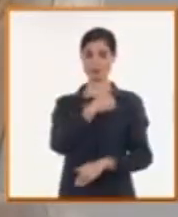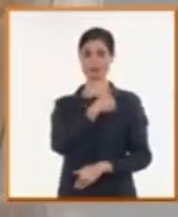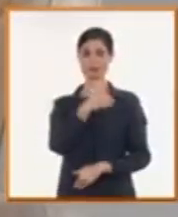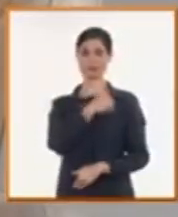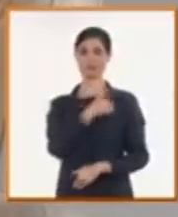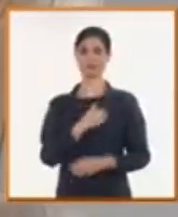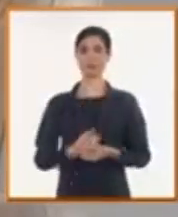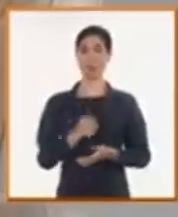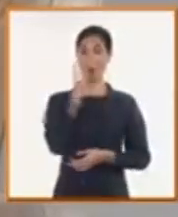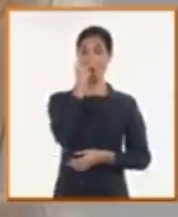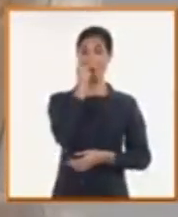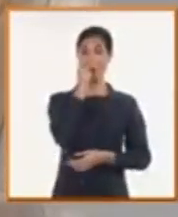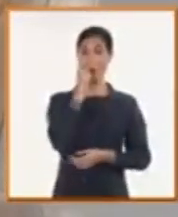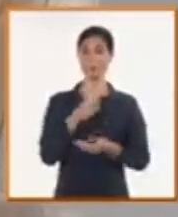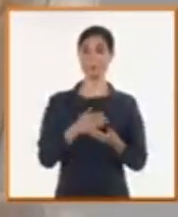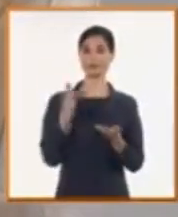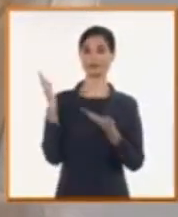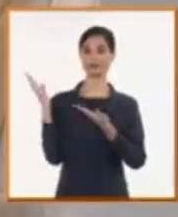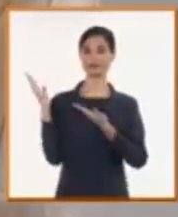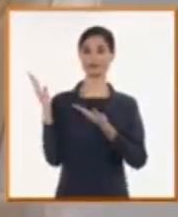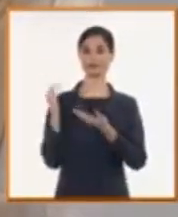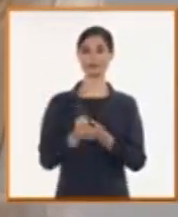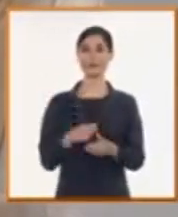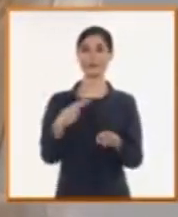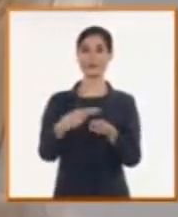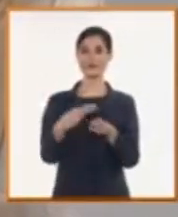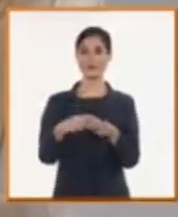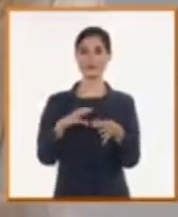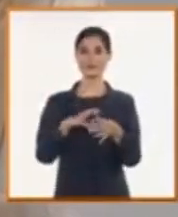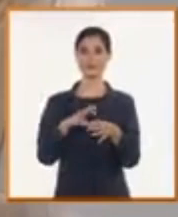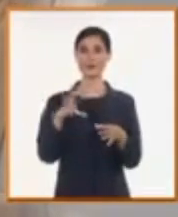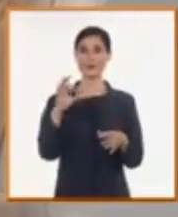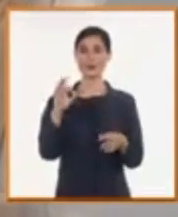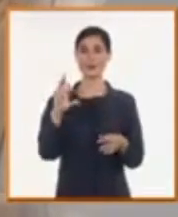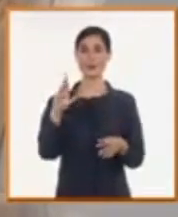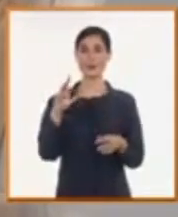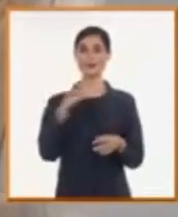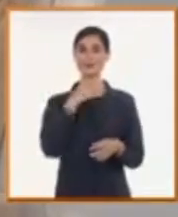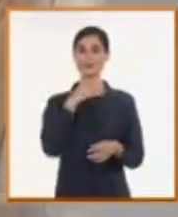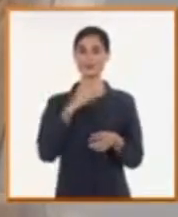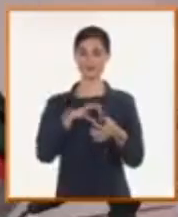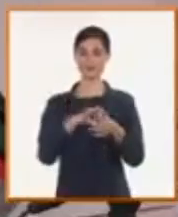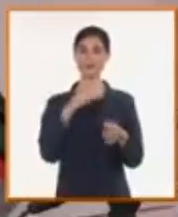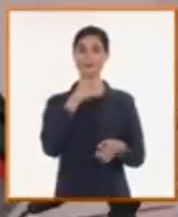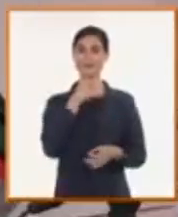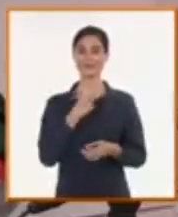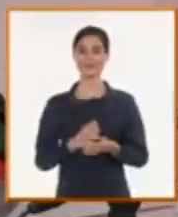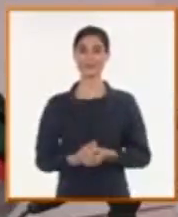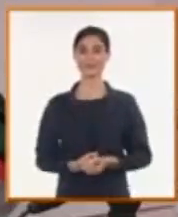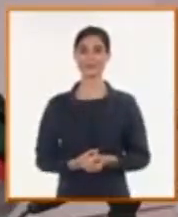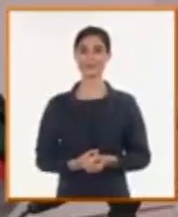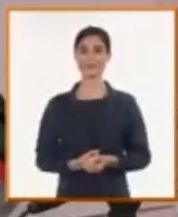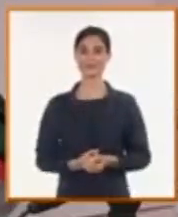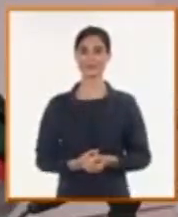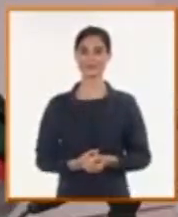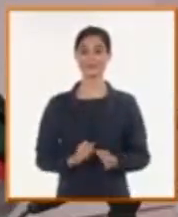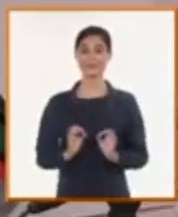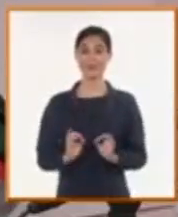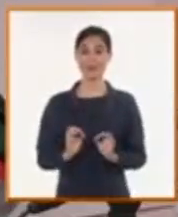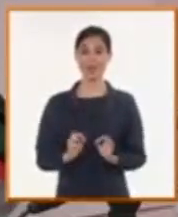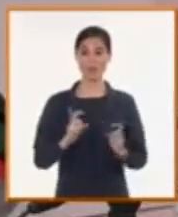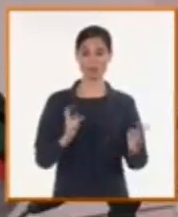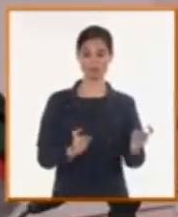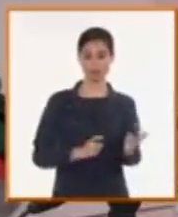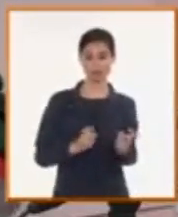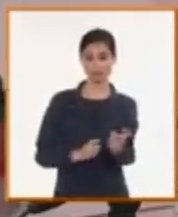Valdés. Gracias por acompañarnos. Muy buenas noches, muchas Bienvenido. gracias. Uno de los combatientes de las batallas de Cuito Cuanavale. No,